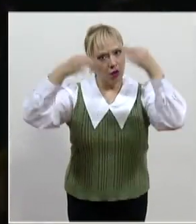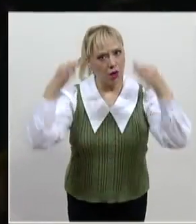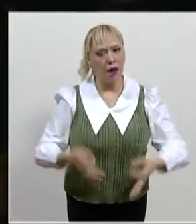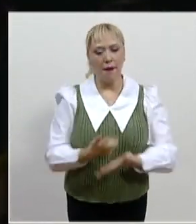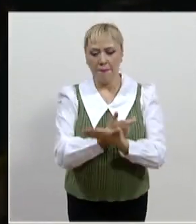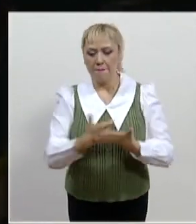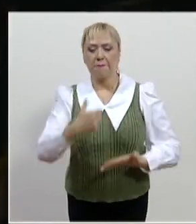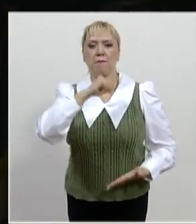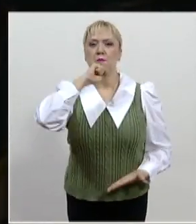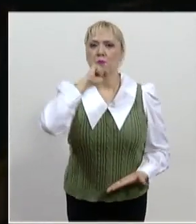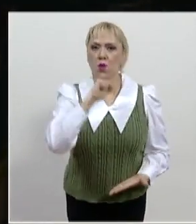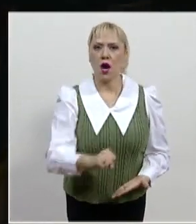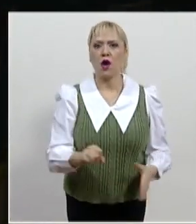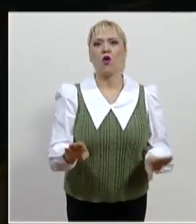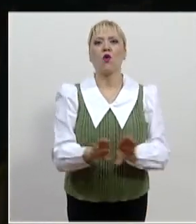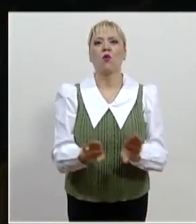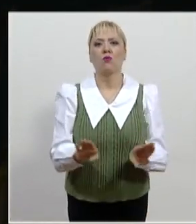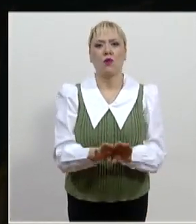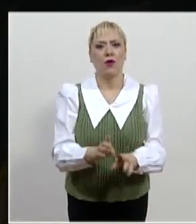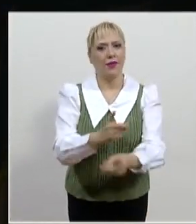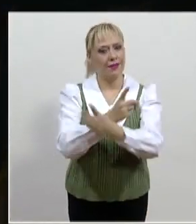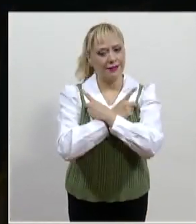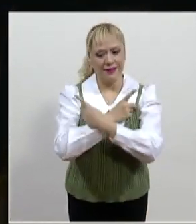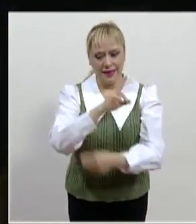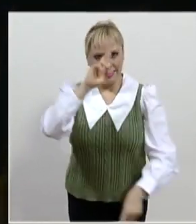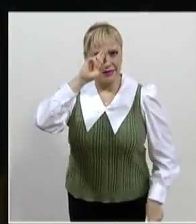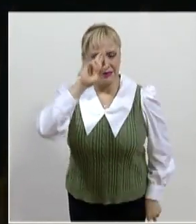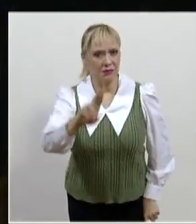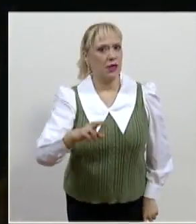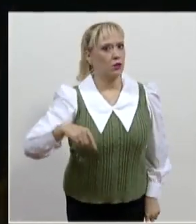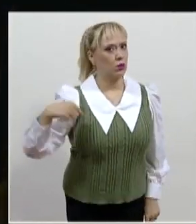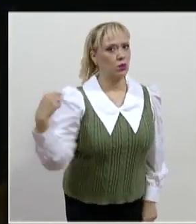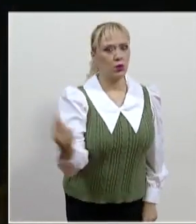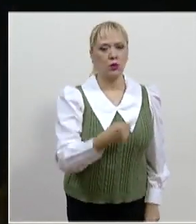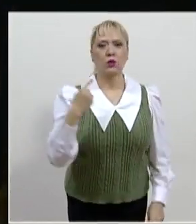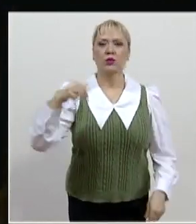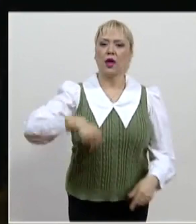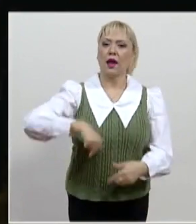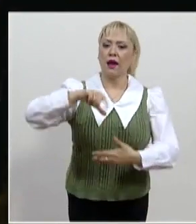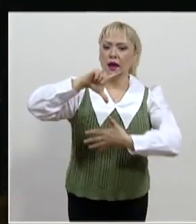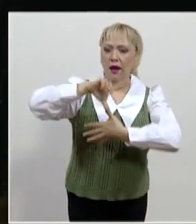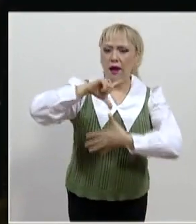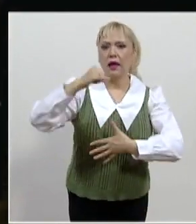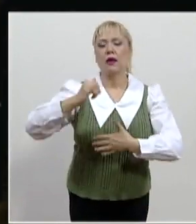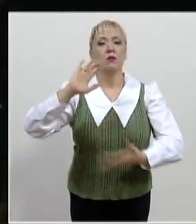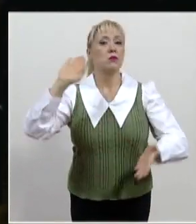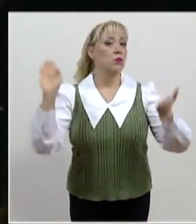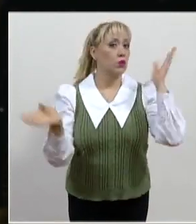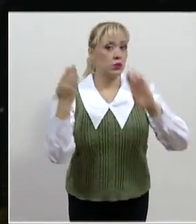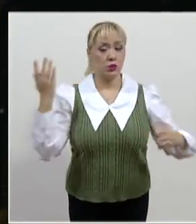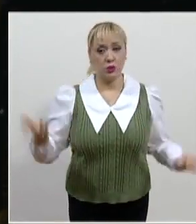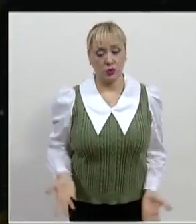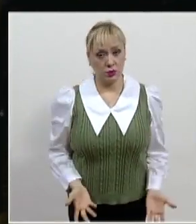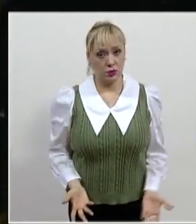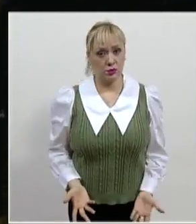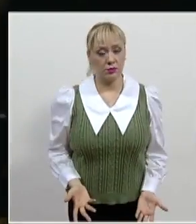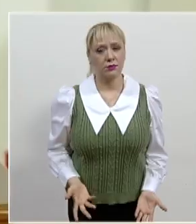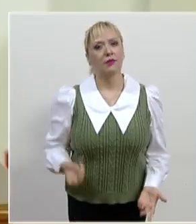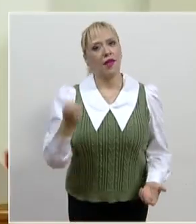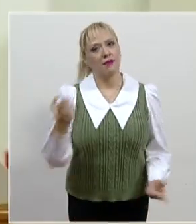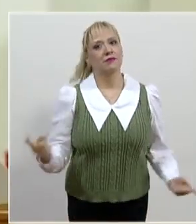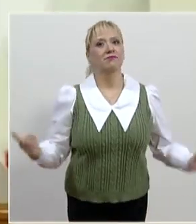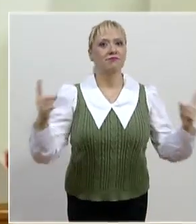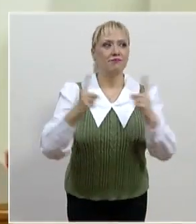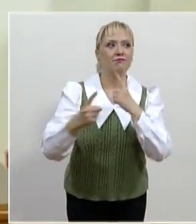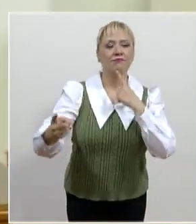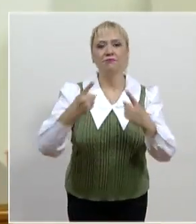anhelan los países en Latinoamérica y en el mundo. Manifestó que en estos conversatorios los operadores